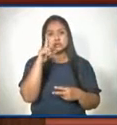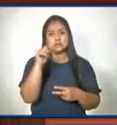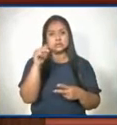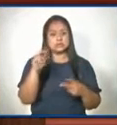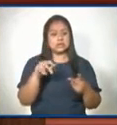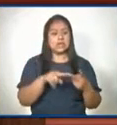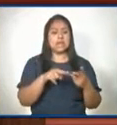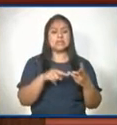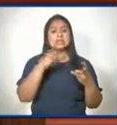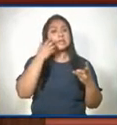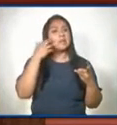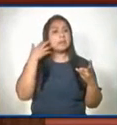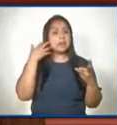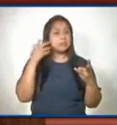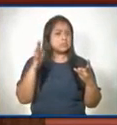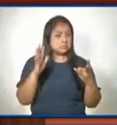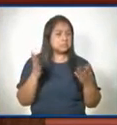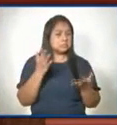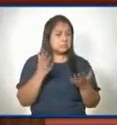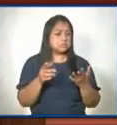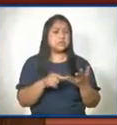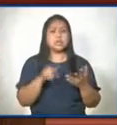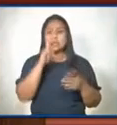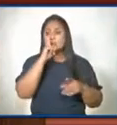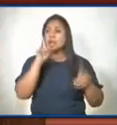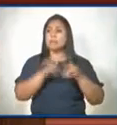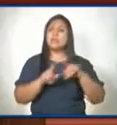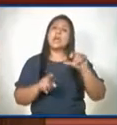parece. Hay también algunos,